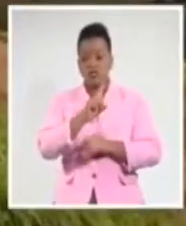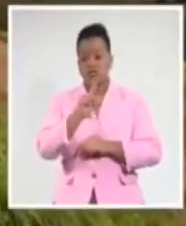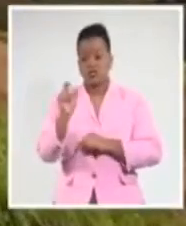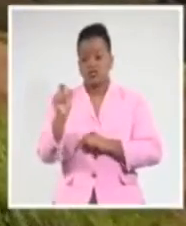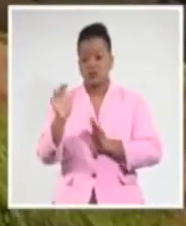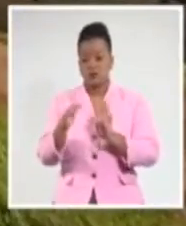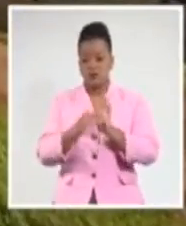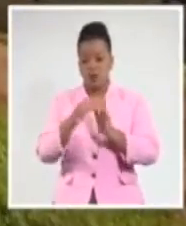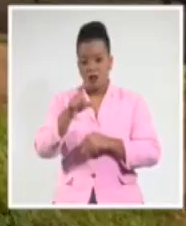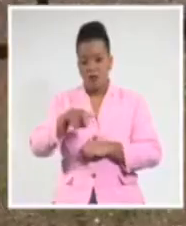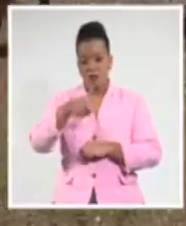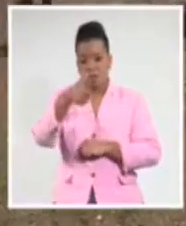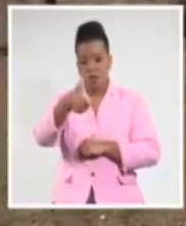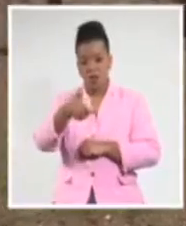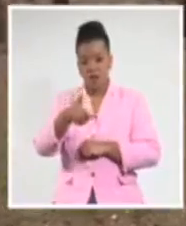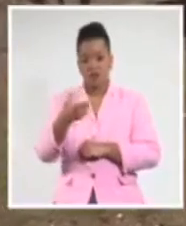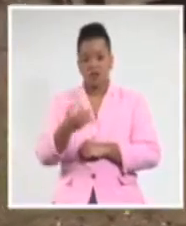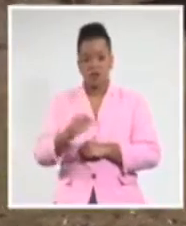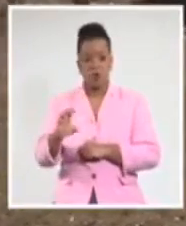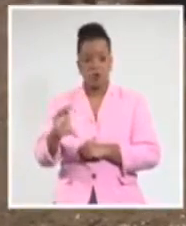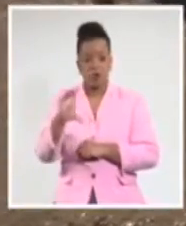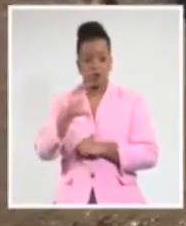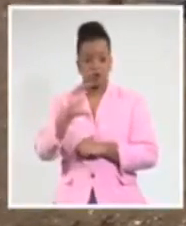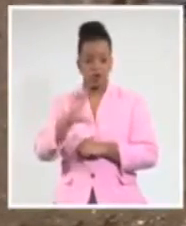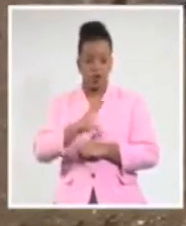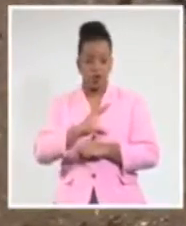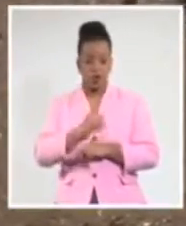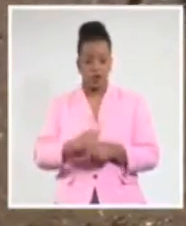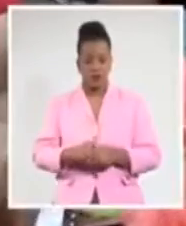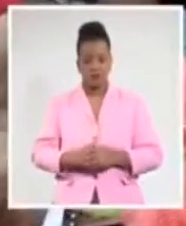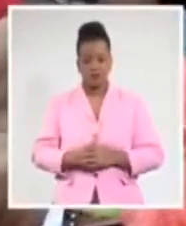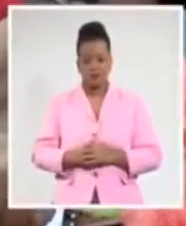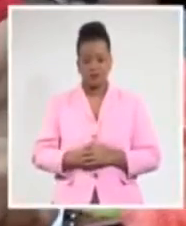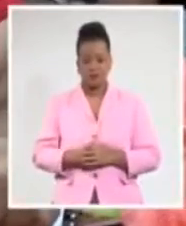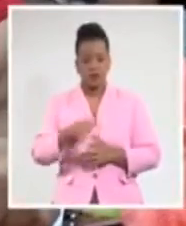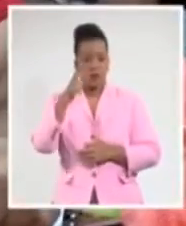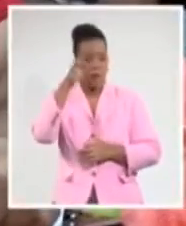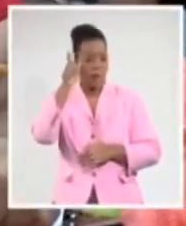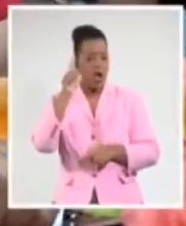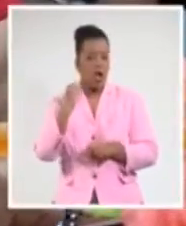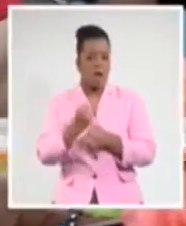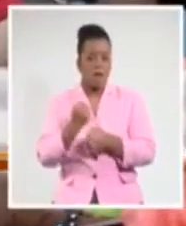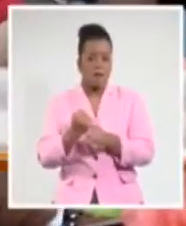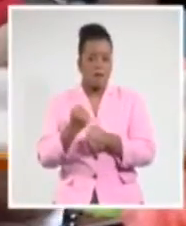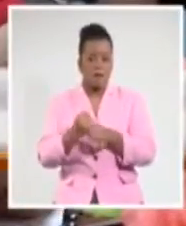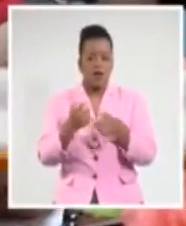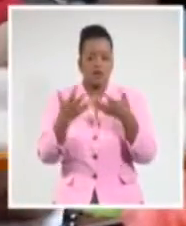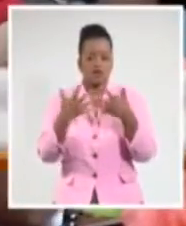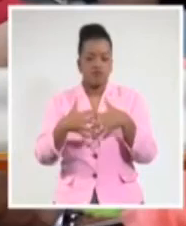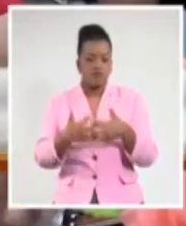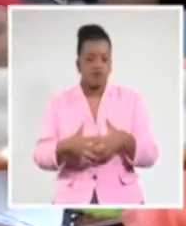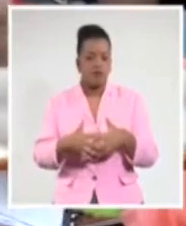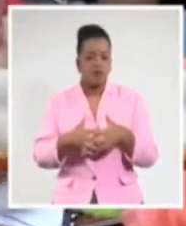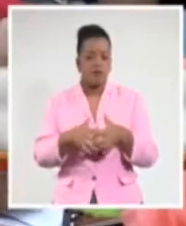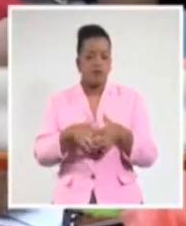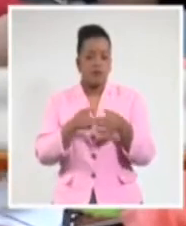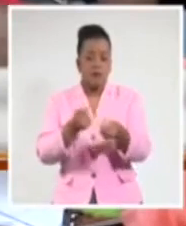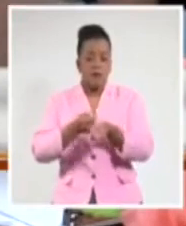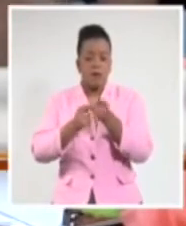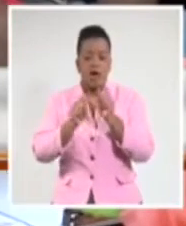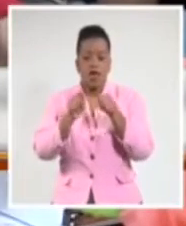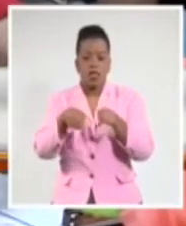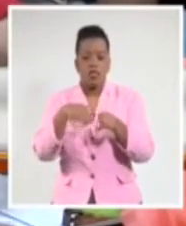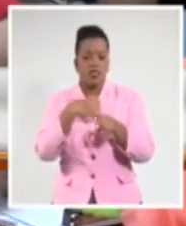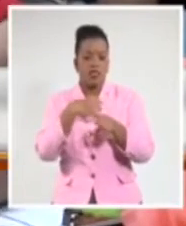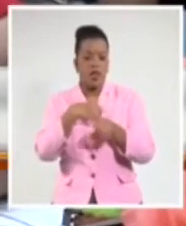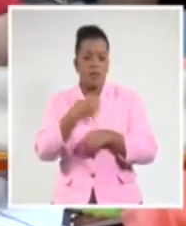pesos de utilidad. A partir del polo de cultivos, el polo ganadero, está el polo agroindustrial, que le decía, que ahí tenemos fábricas de